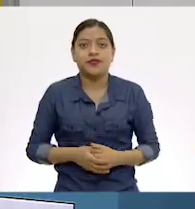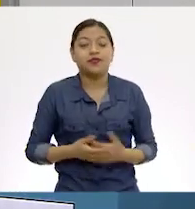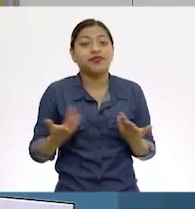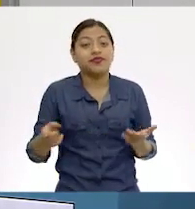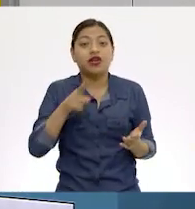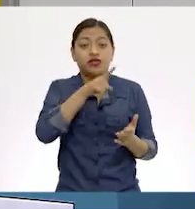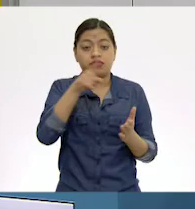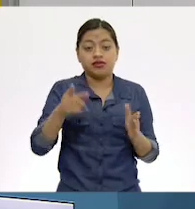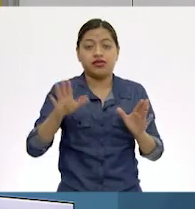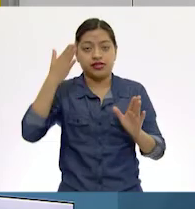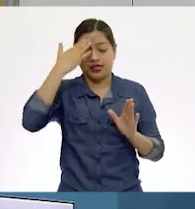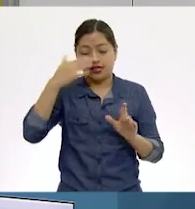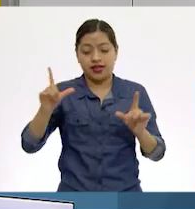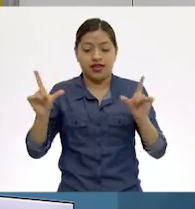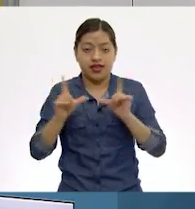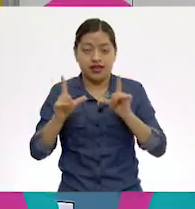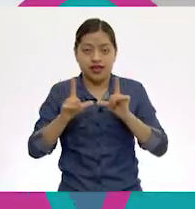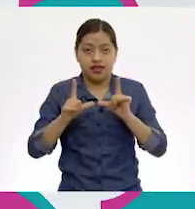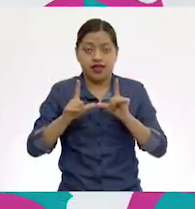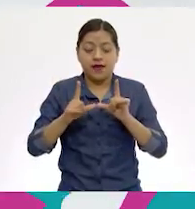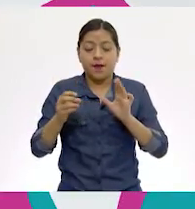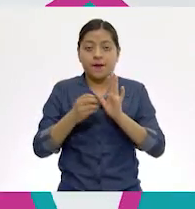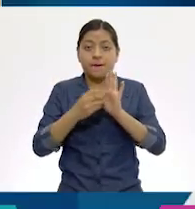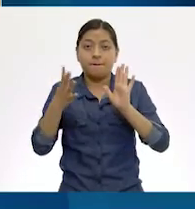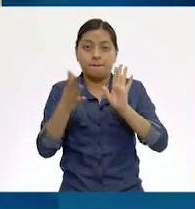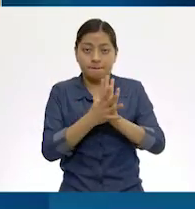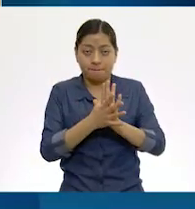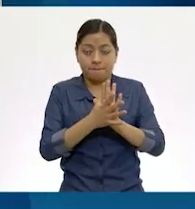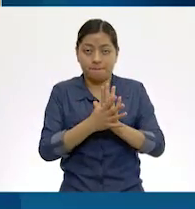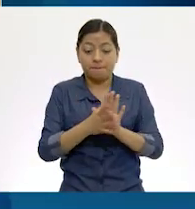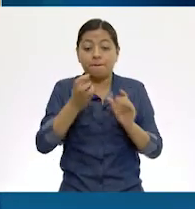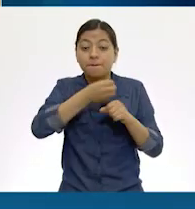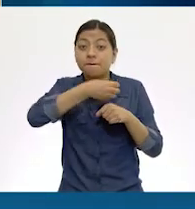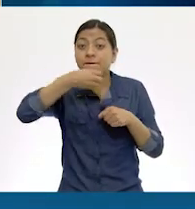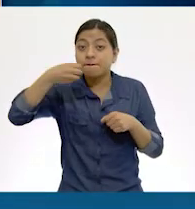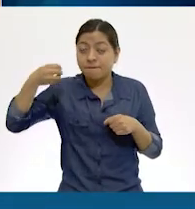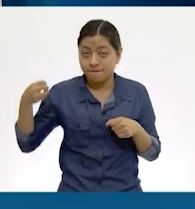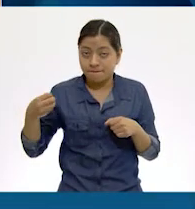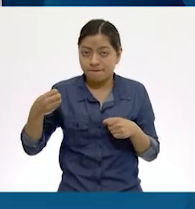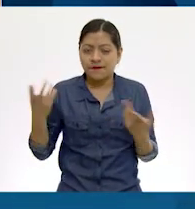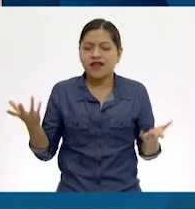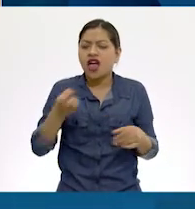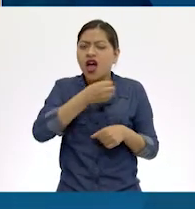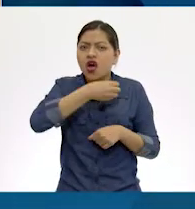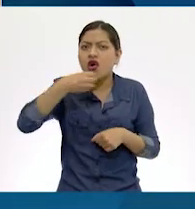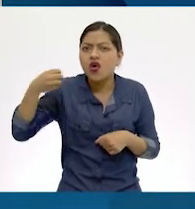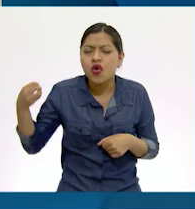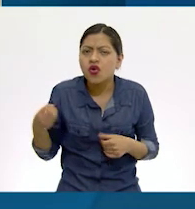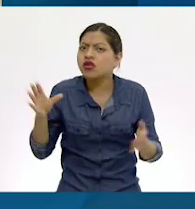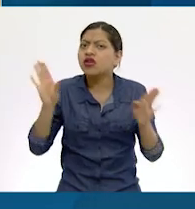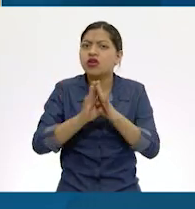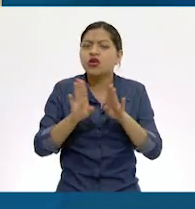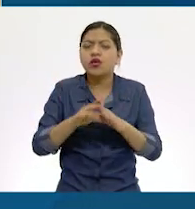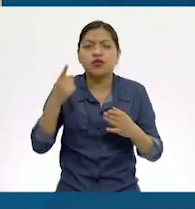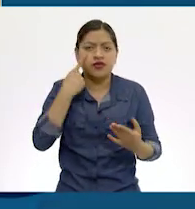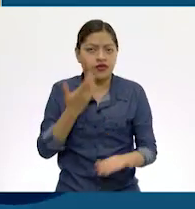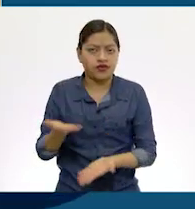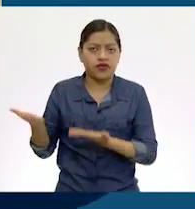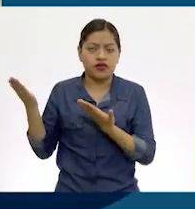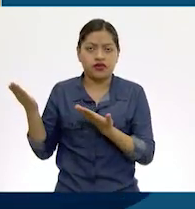ficha bibliográfica. Y como les mencioné antes, estos datos llevan un orden. Veamos cómo escribirlos dentro de la